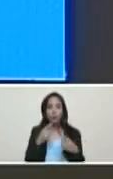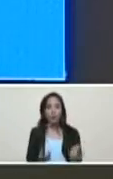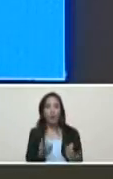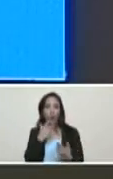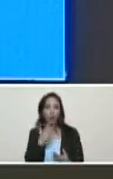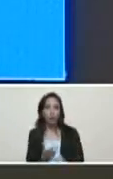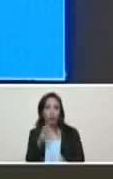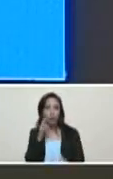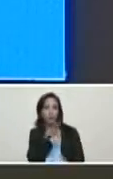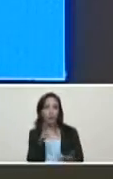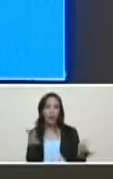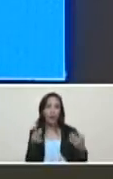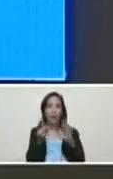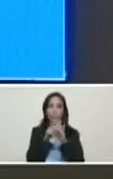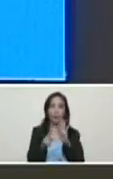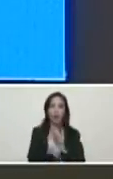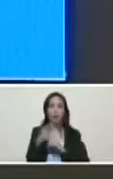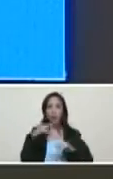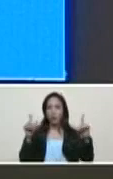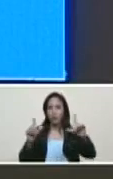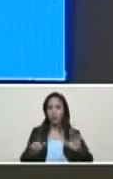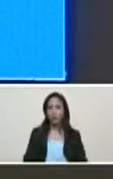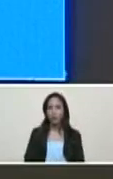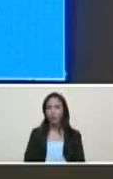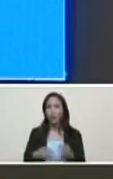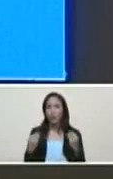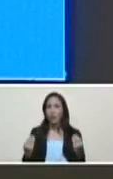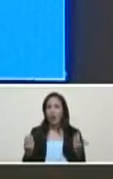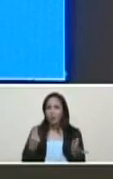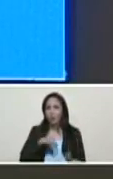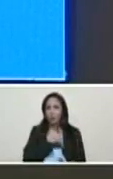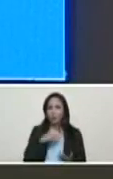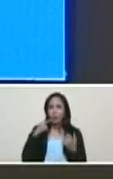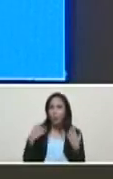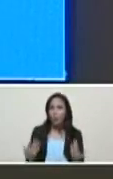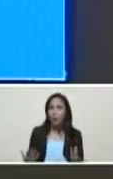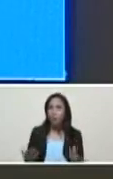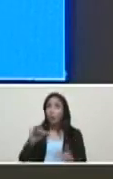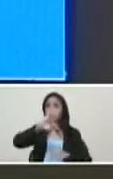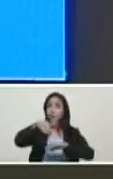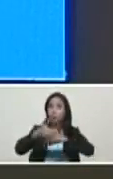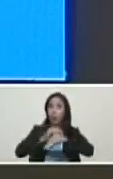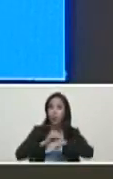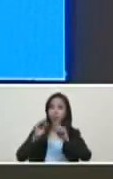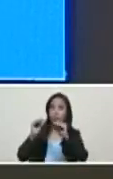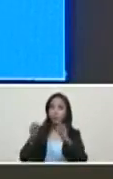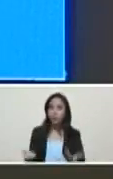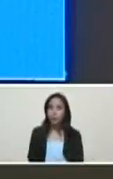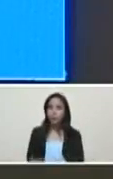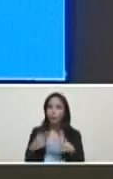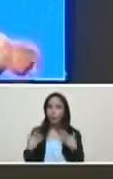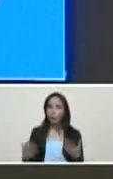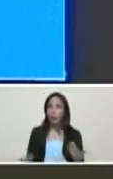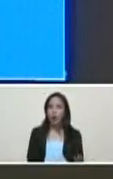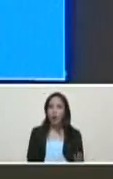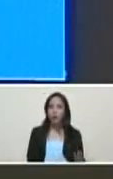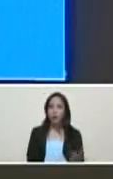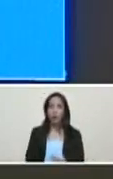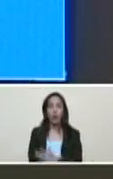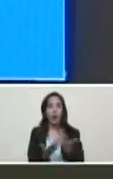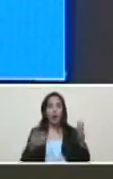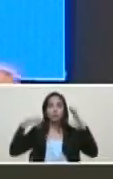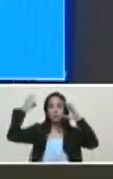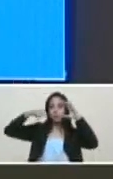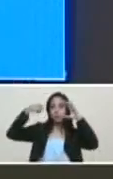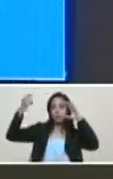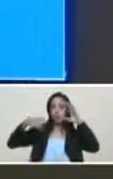idiomas. ¿Cuándo nosotros tendremos eso, Jorge Rodríguez? ¿Cuándo tendremos a los mejores cineastas,